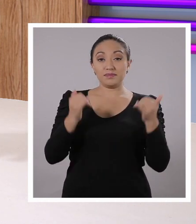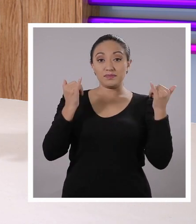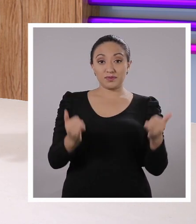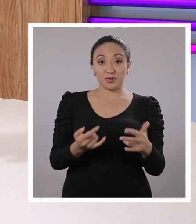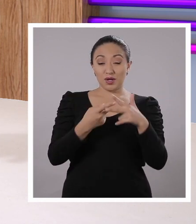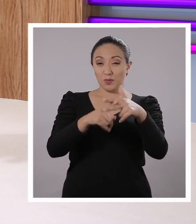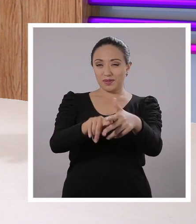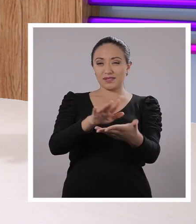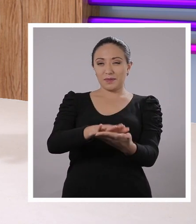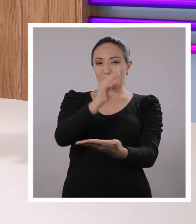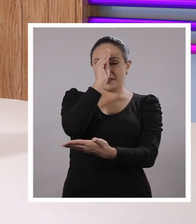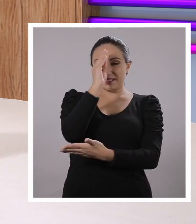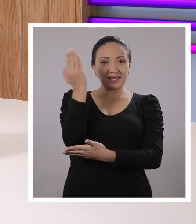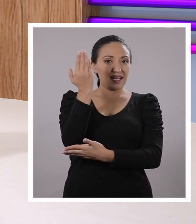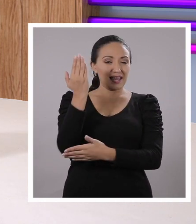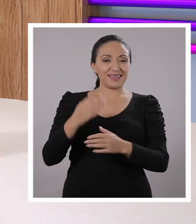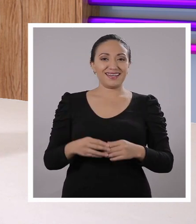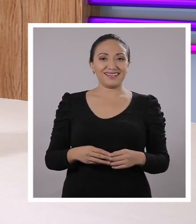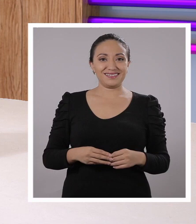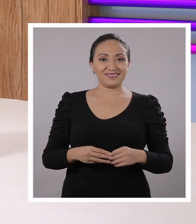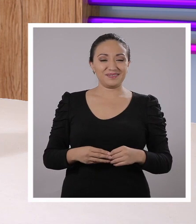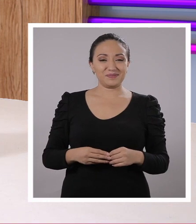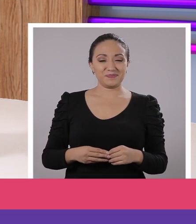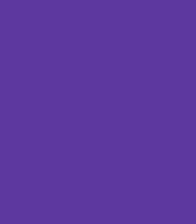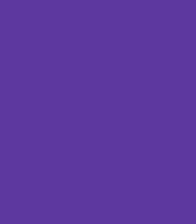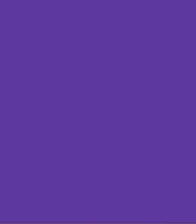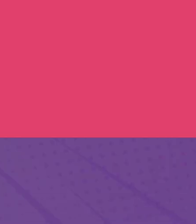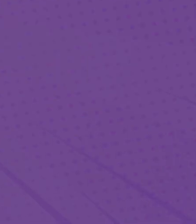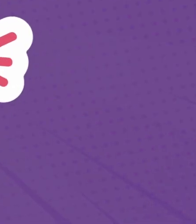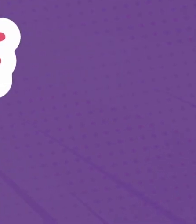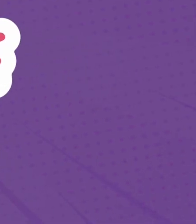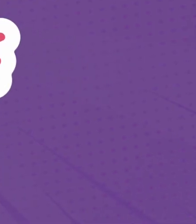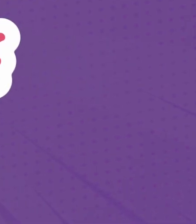porque en este minuto empieza... Aprender la tele.